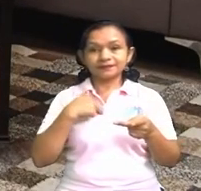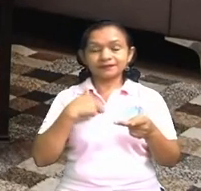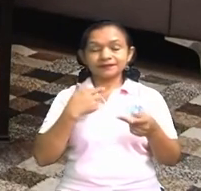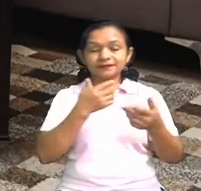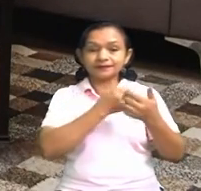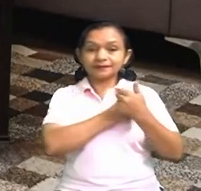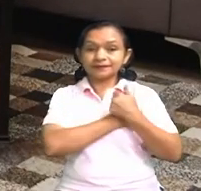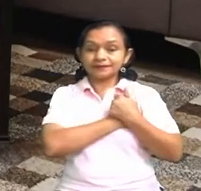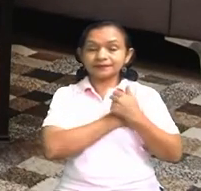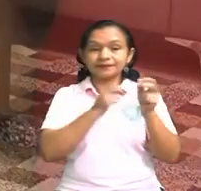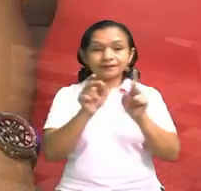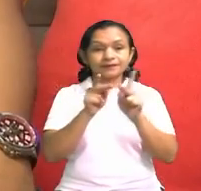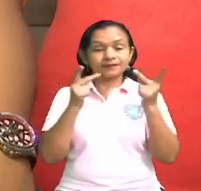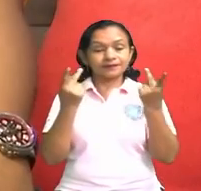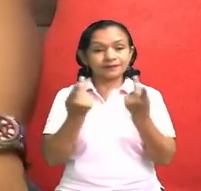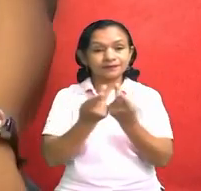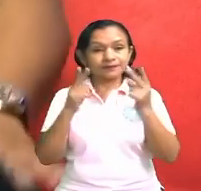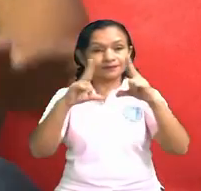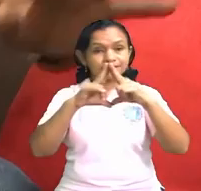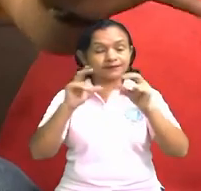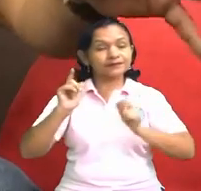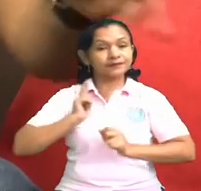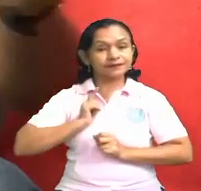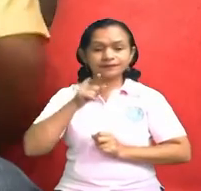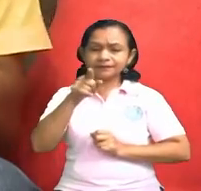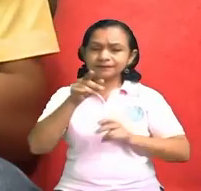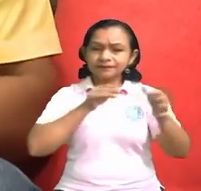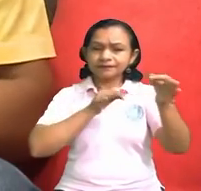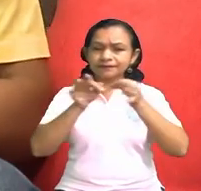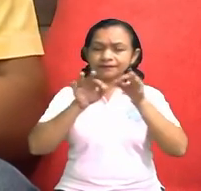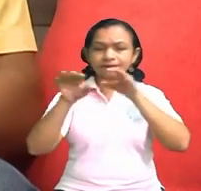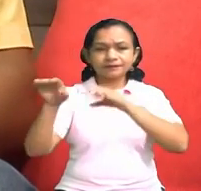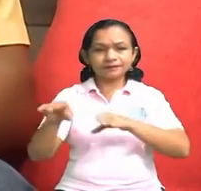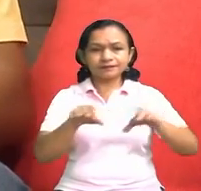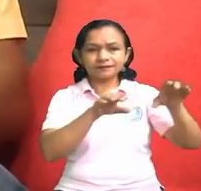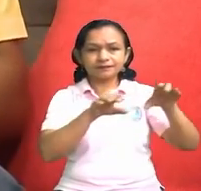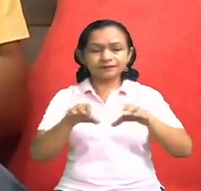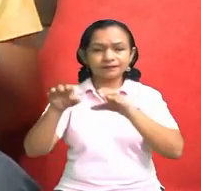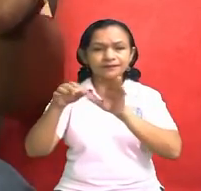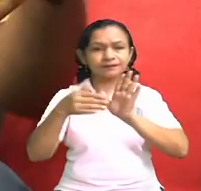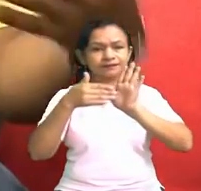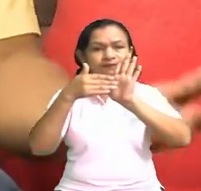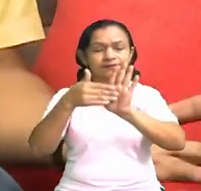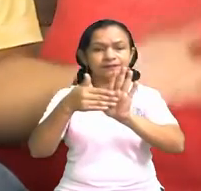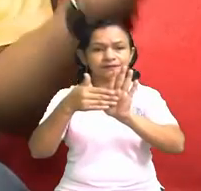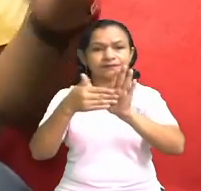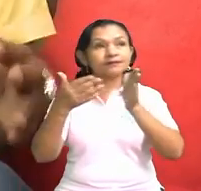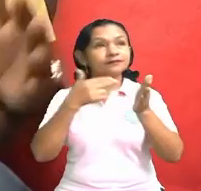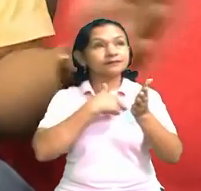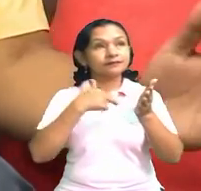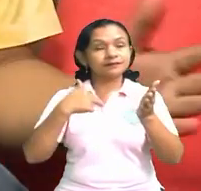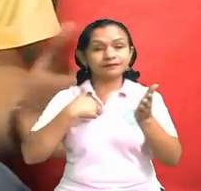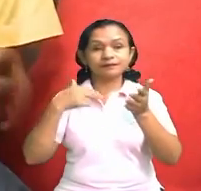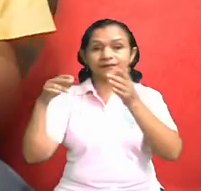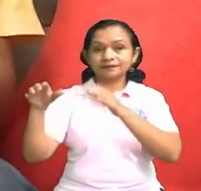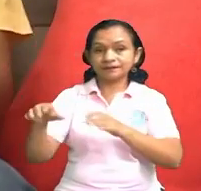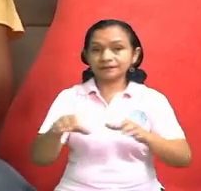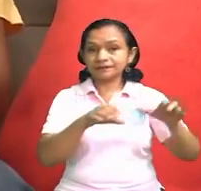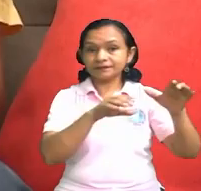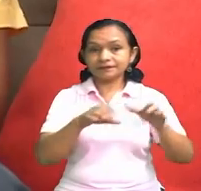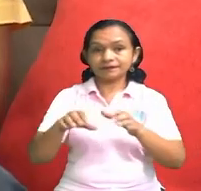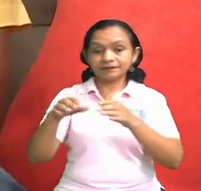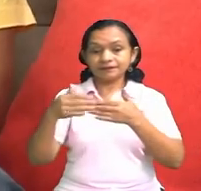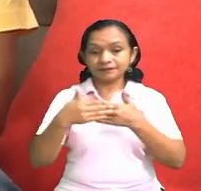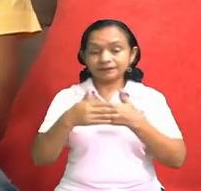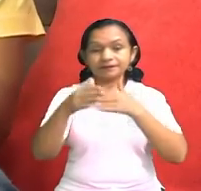ese amor que el pueblo nicaragüense expresa. Usted mencionaba un evento que habían tenido, una presentación, porque además han tenido bastante actividad de